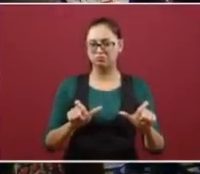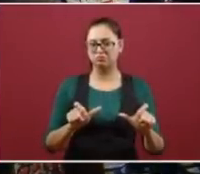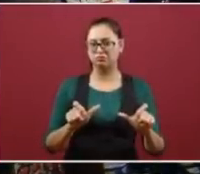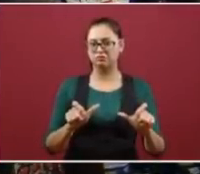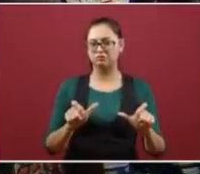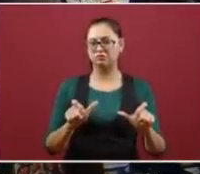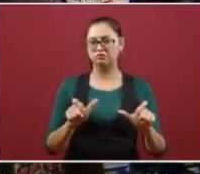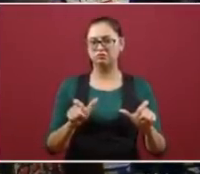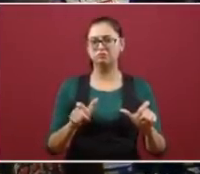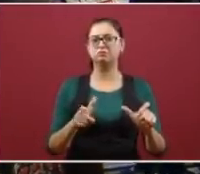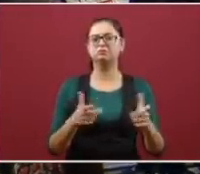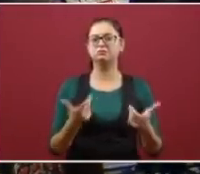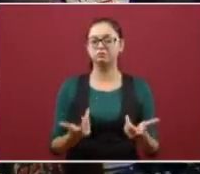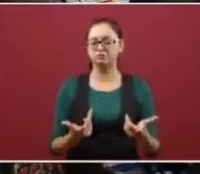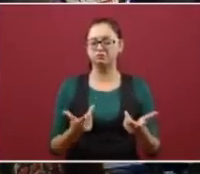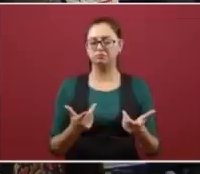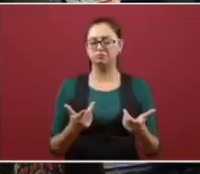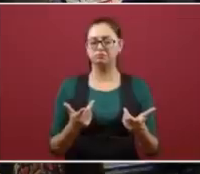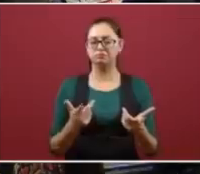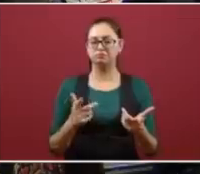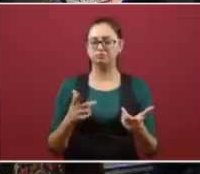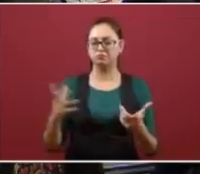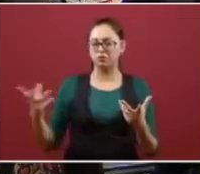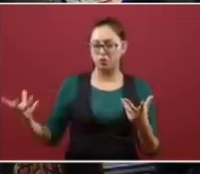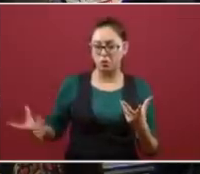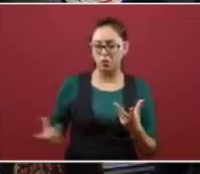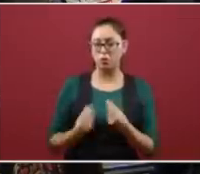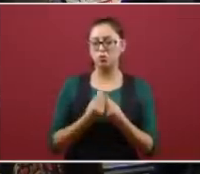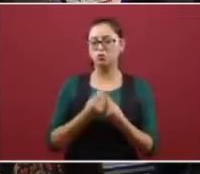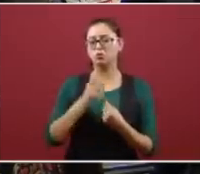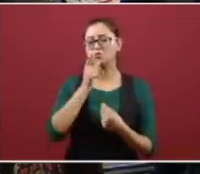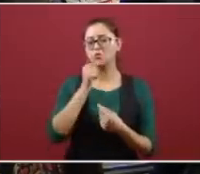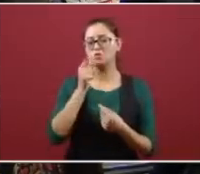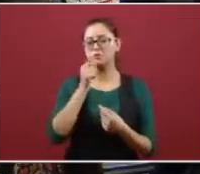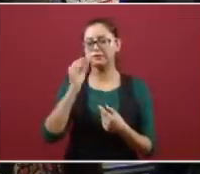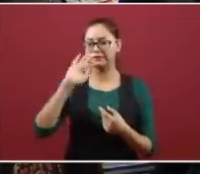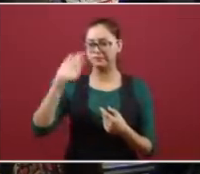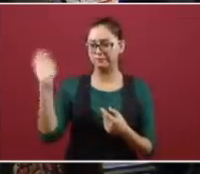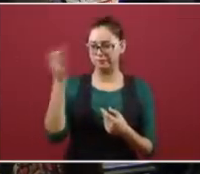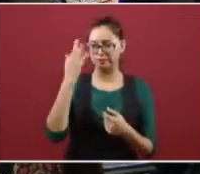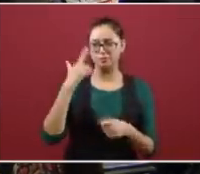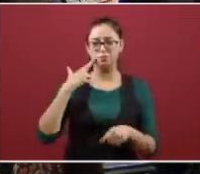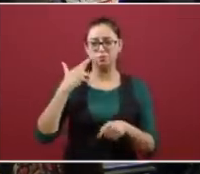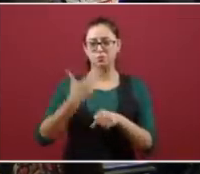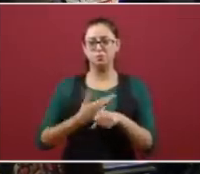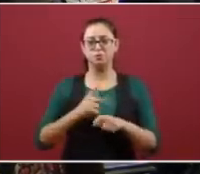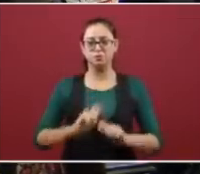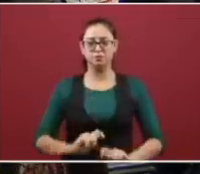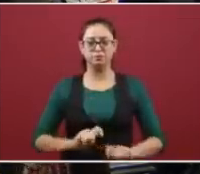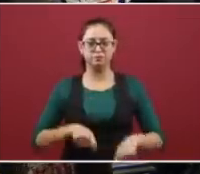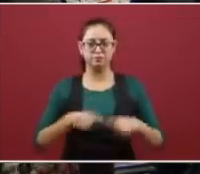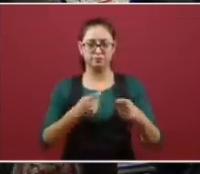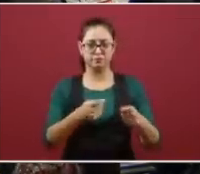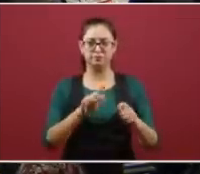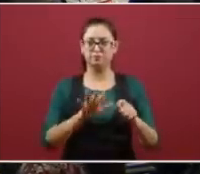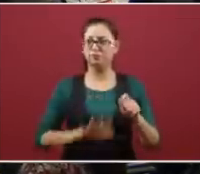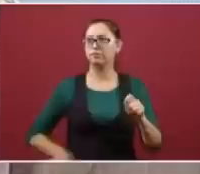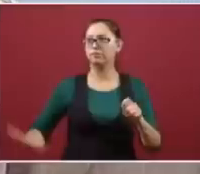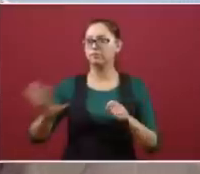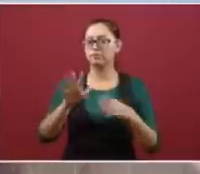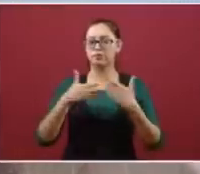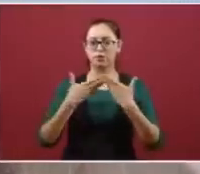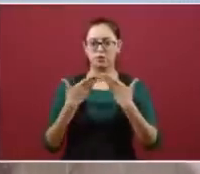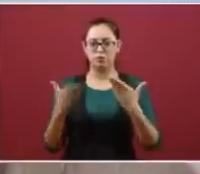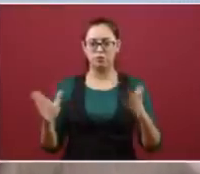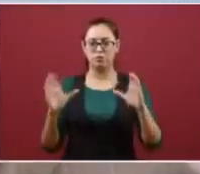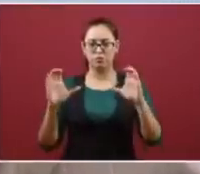que entraña también la policía federal que va a ser la responsable de las tareas de seguridad pública